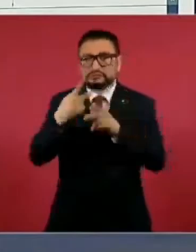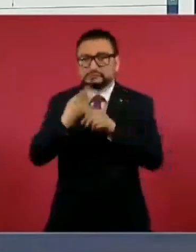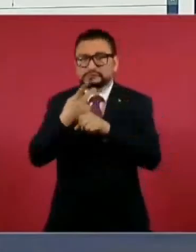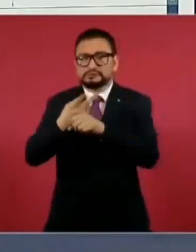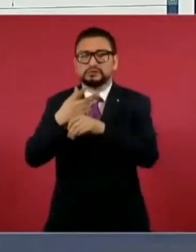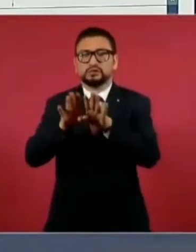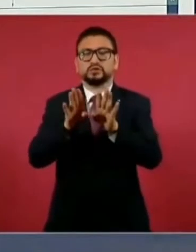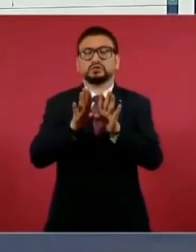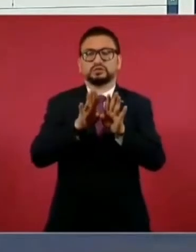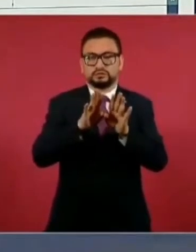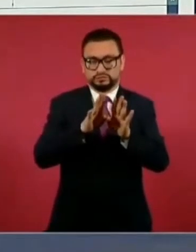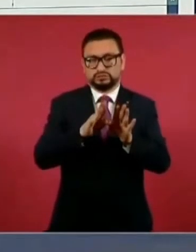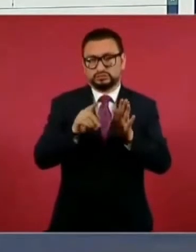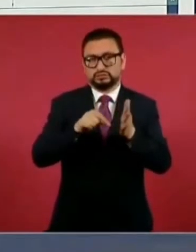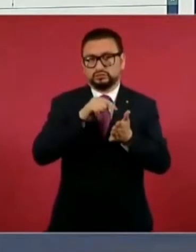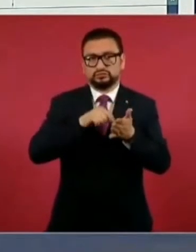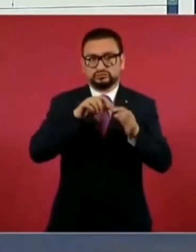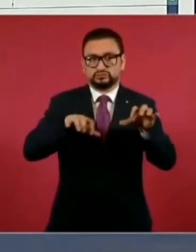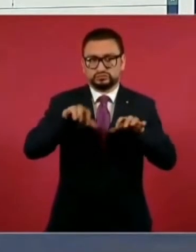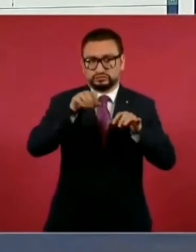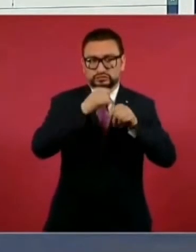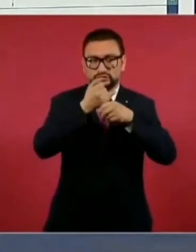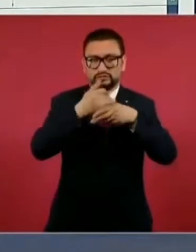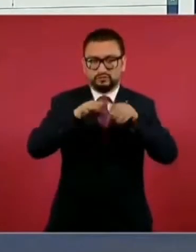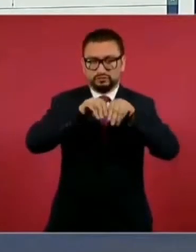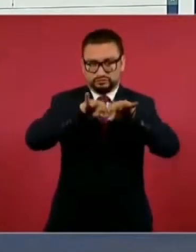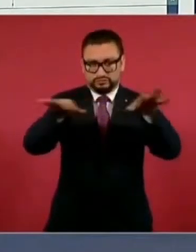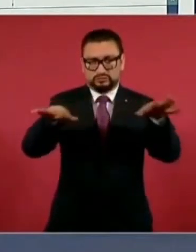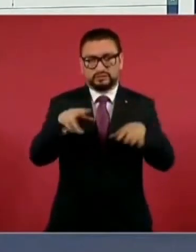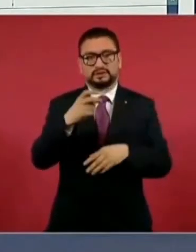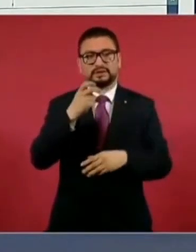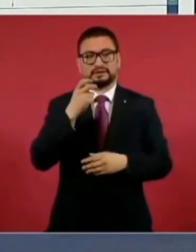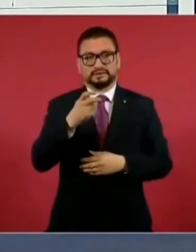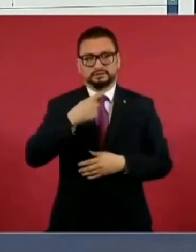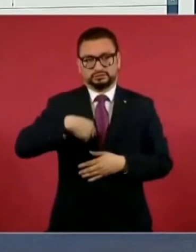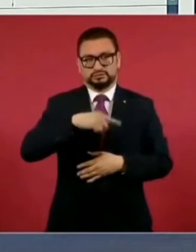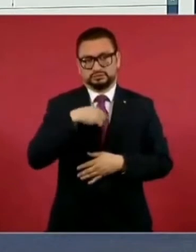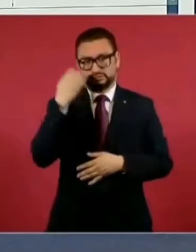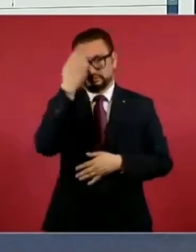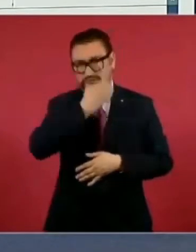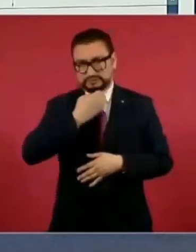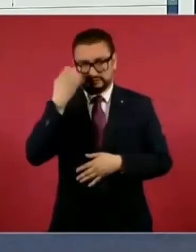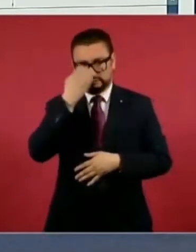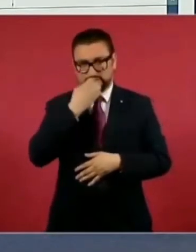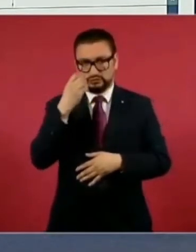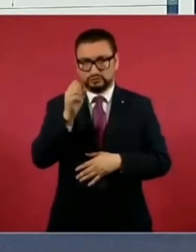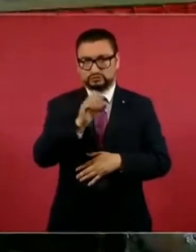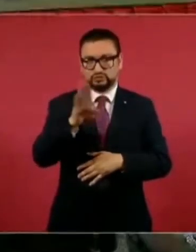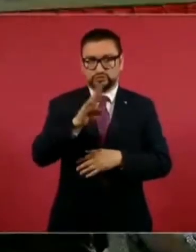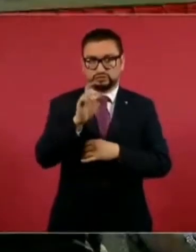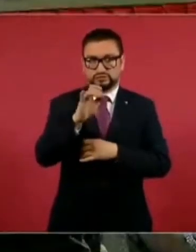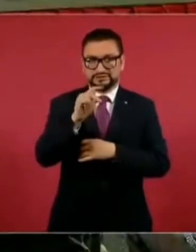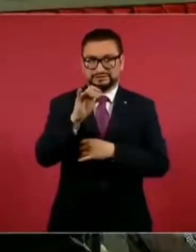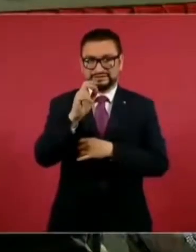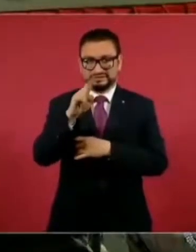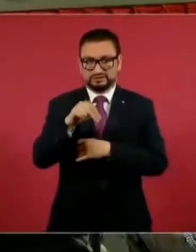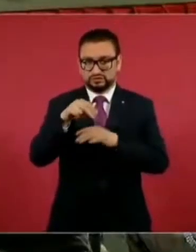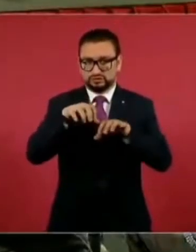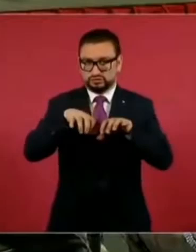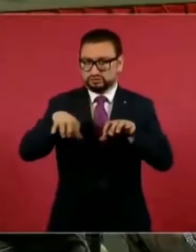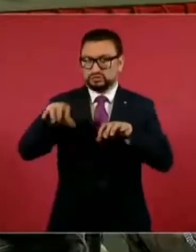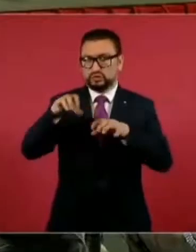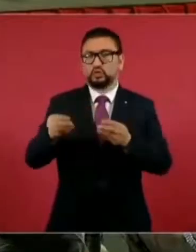trabajando ese trabajo de información y poder analizar las subestaciones existentes, que ahorita vamos a ver cuántas